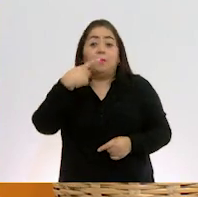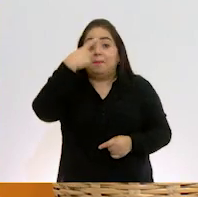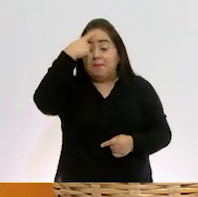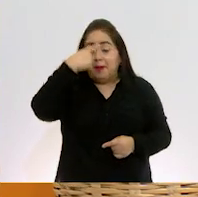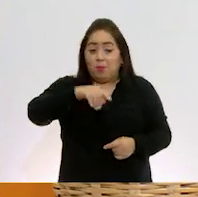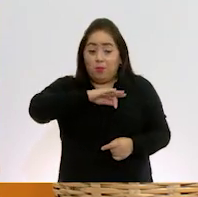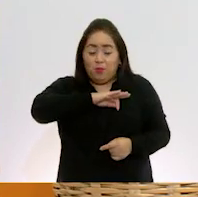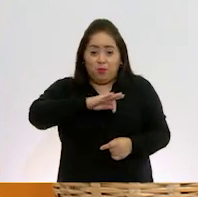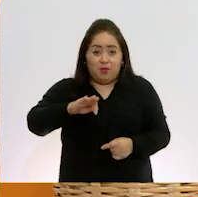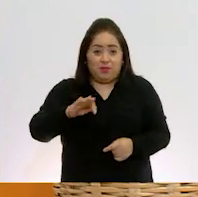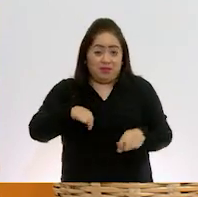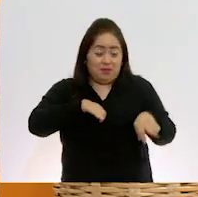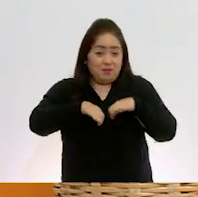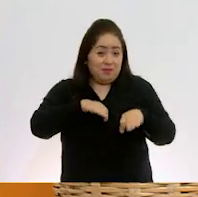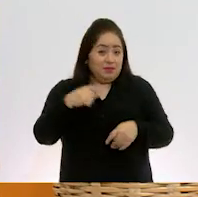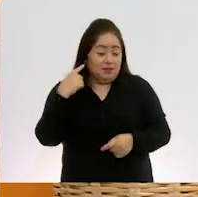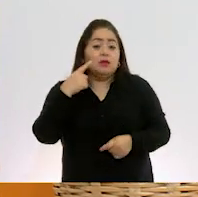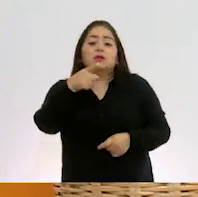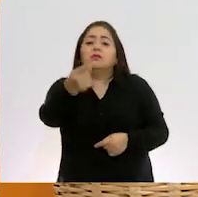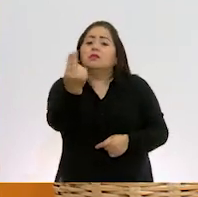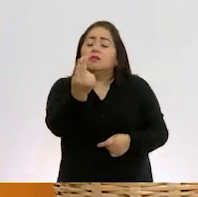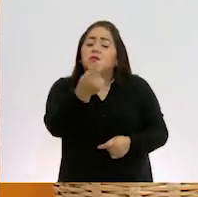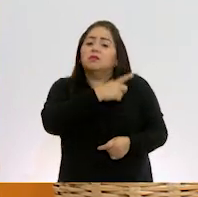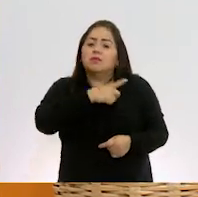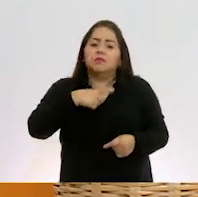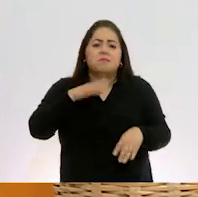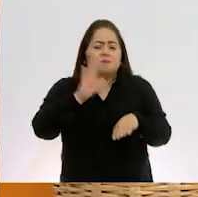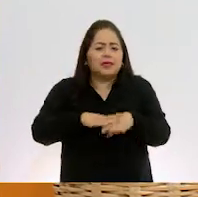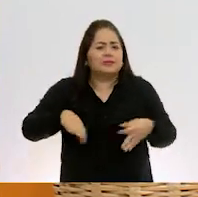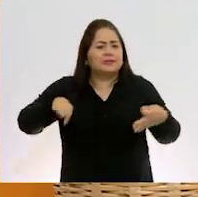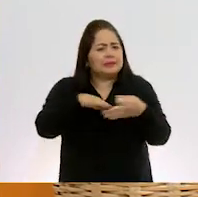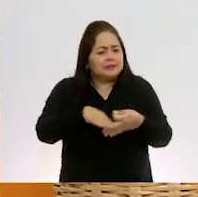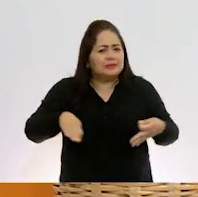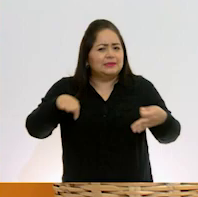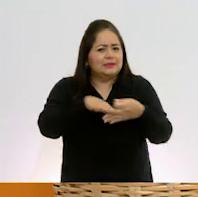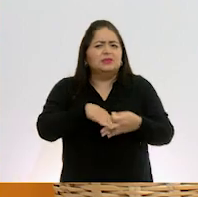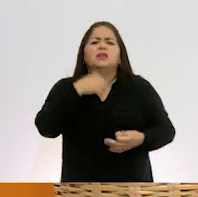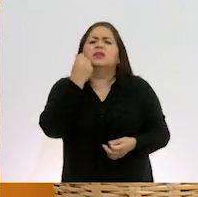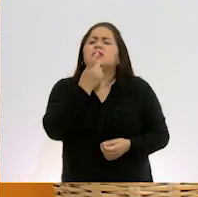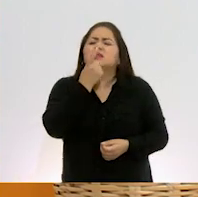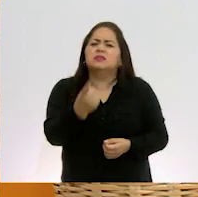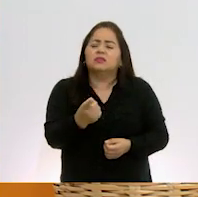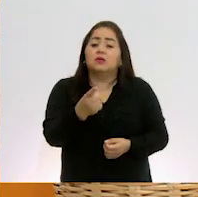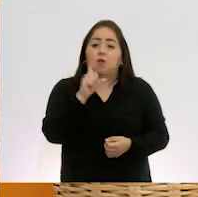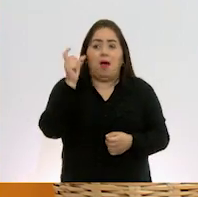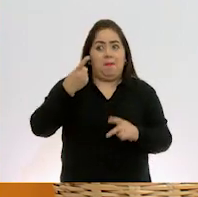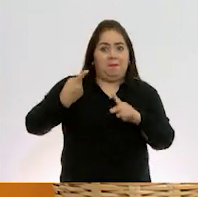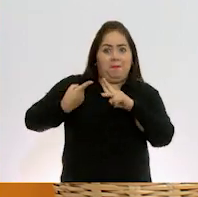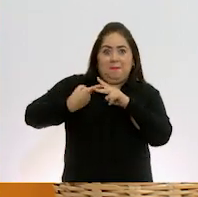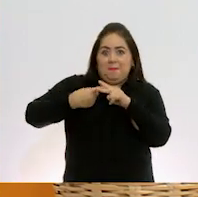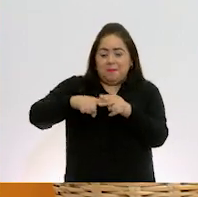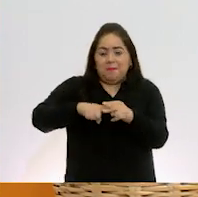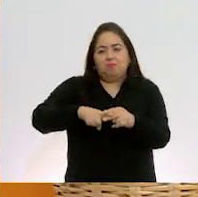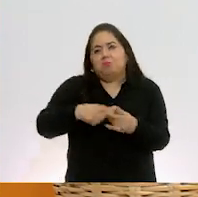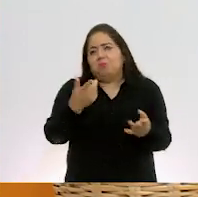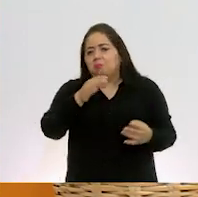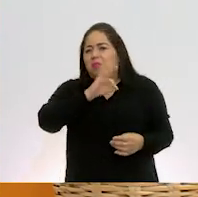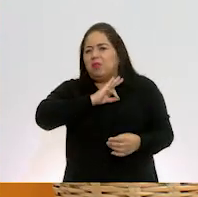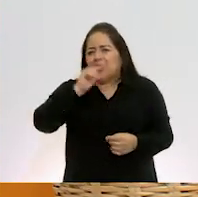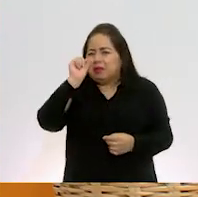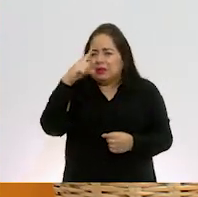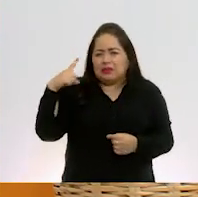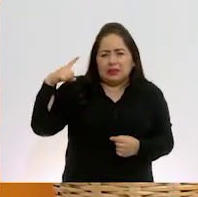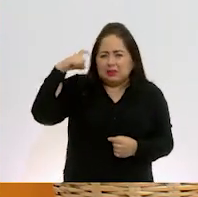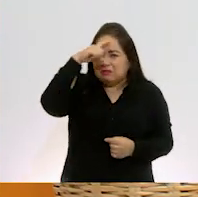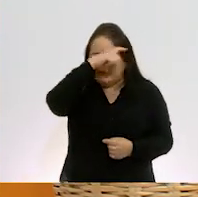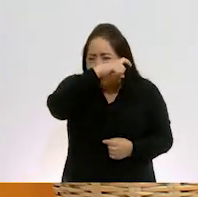poder trabajar la atención, tenemos que hacerlo constantemente. Es decir, al principio, a lo mejor te costó un